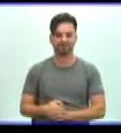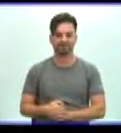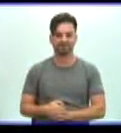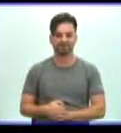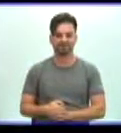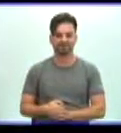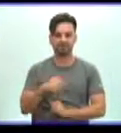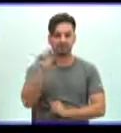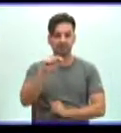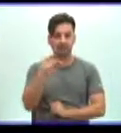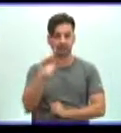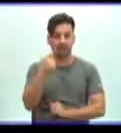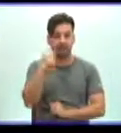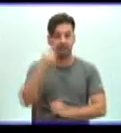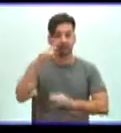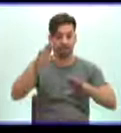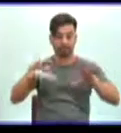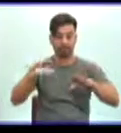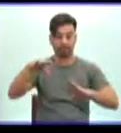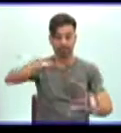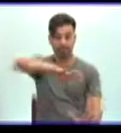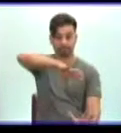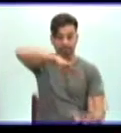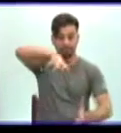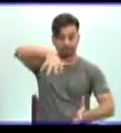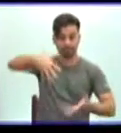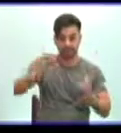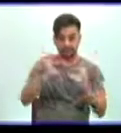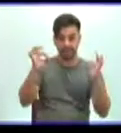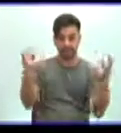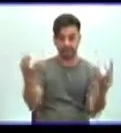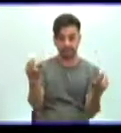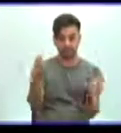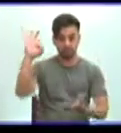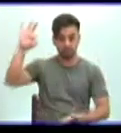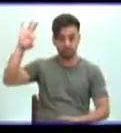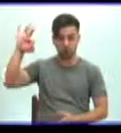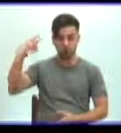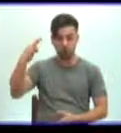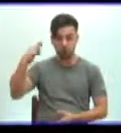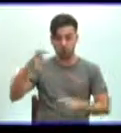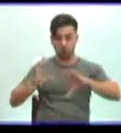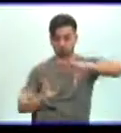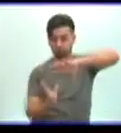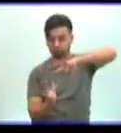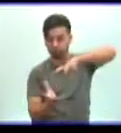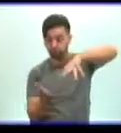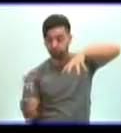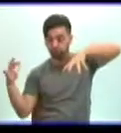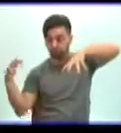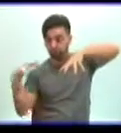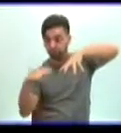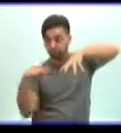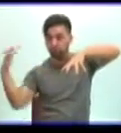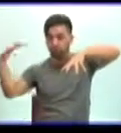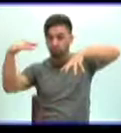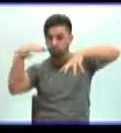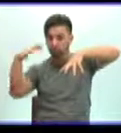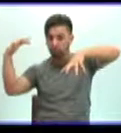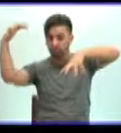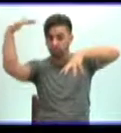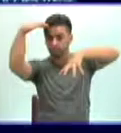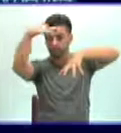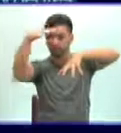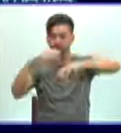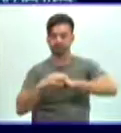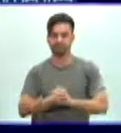intensidad con la que los rayos del sol llegan a la superficie. Por eso las regiones cercanas al ecuador tienen temperaturas superiores a la de los